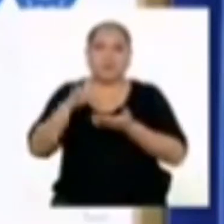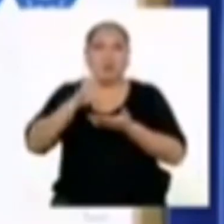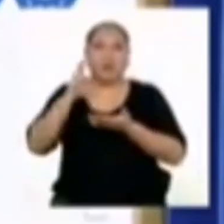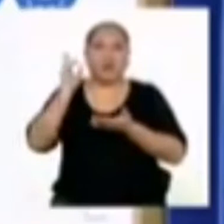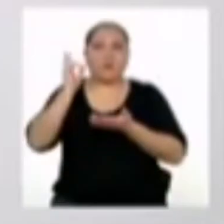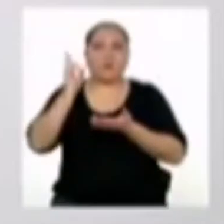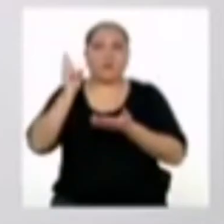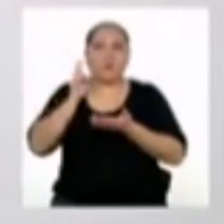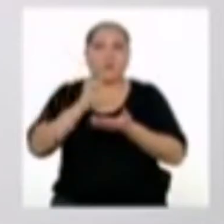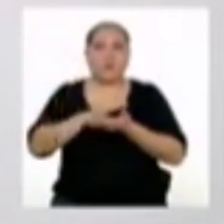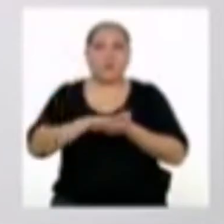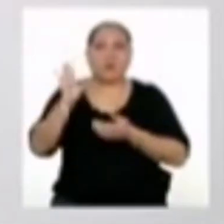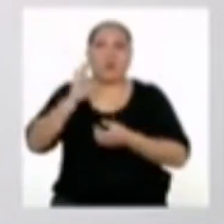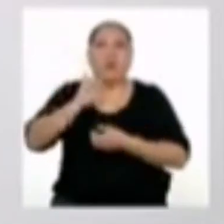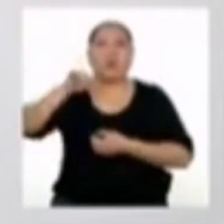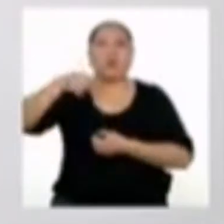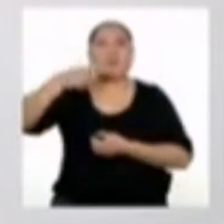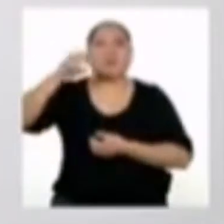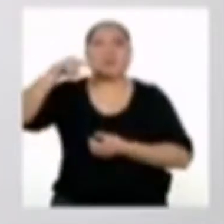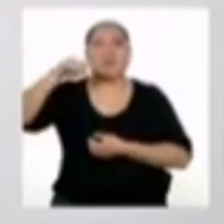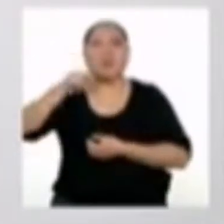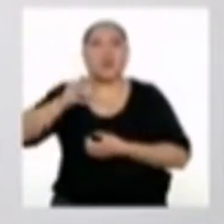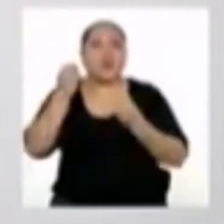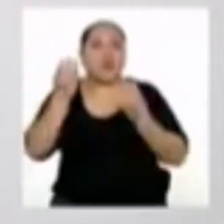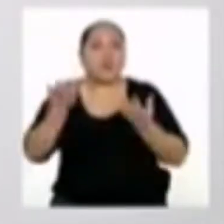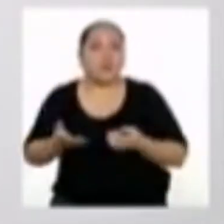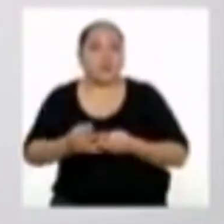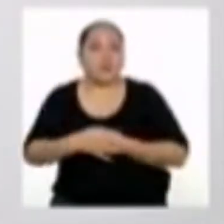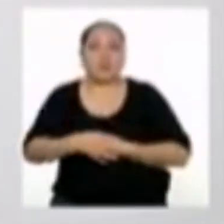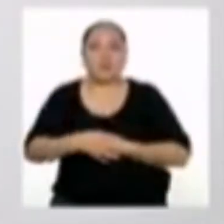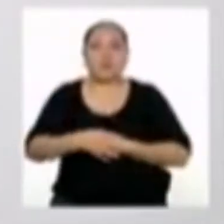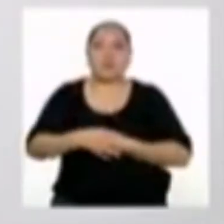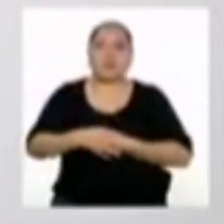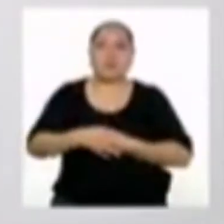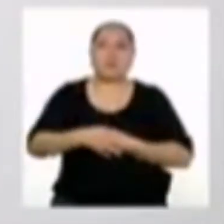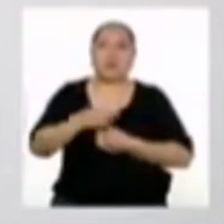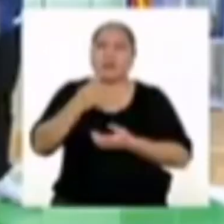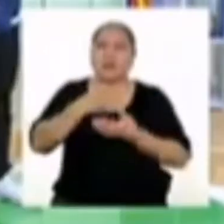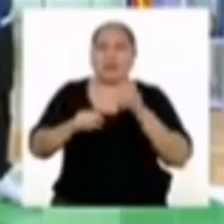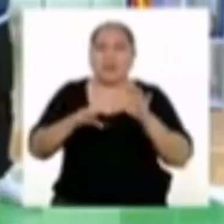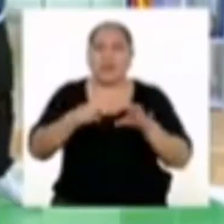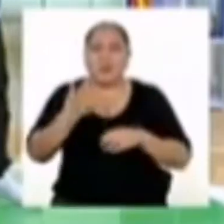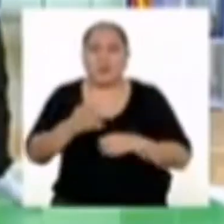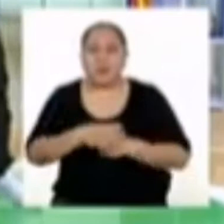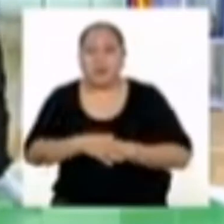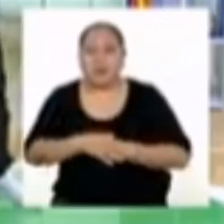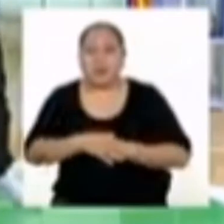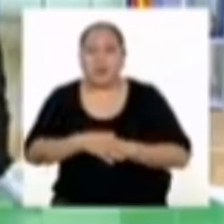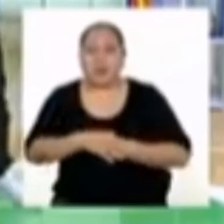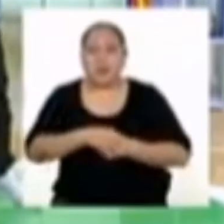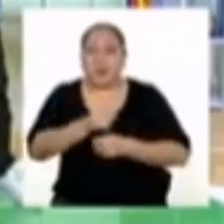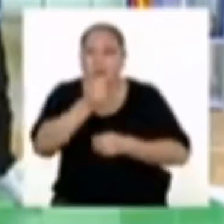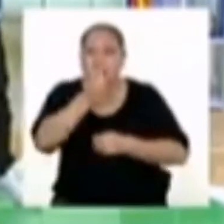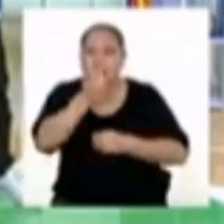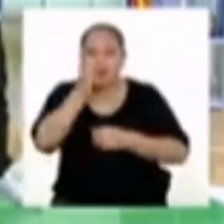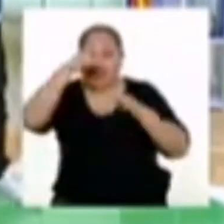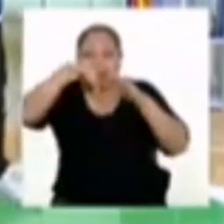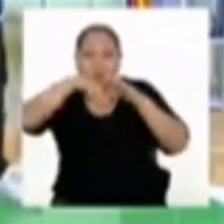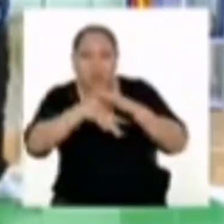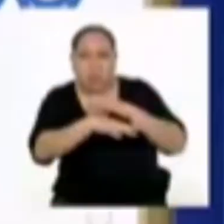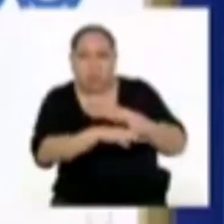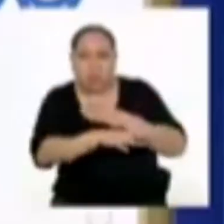Hola, profesora. Hola, Jonathan. ¿Cómo estás? ¿Quién es ese? Escóndete, métete a tu